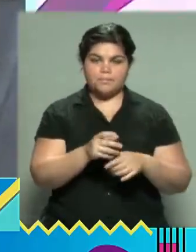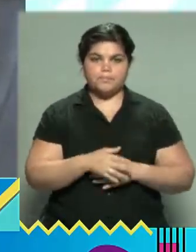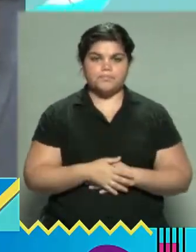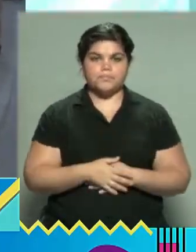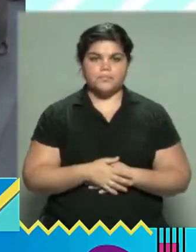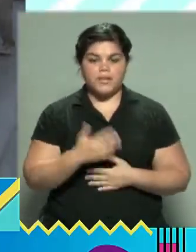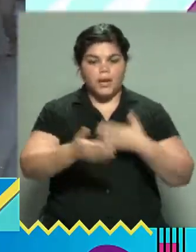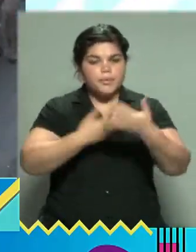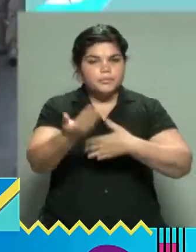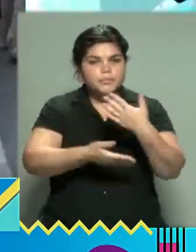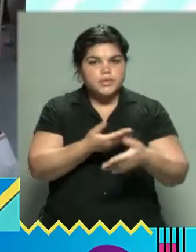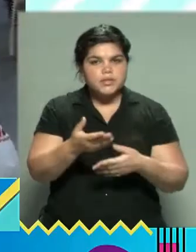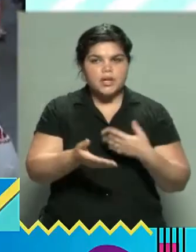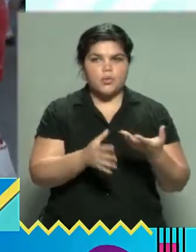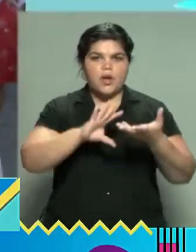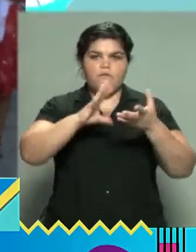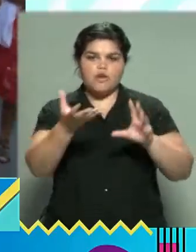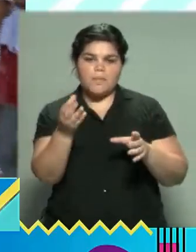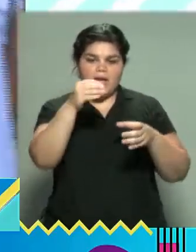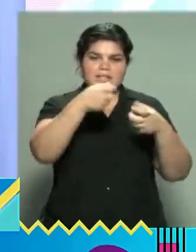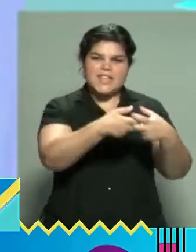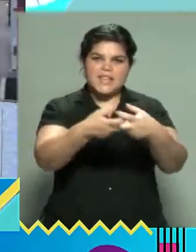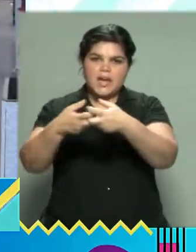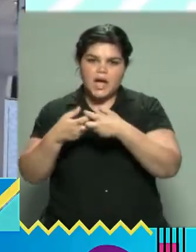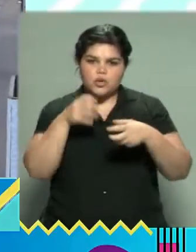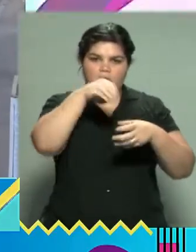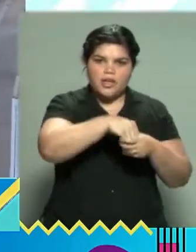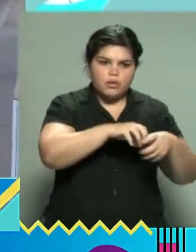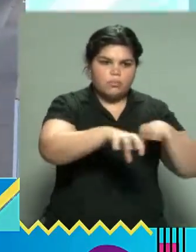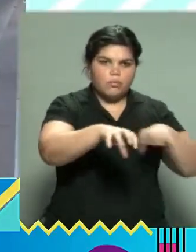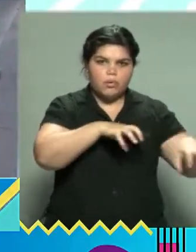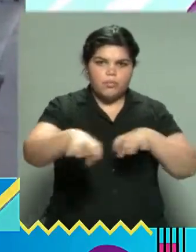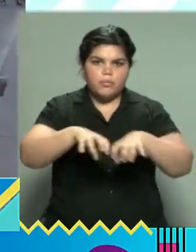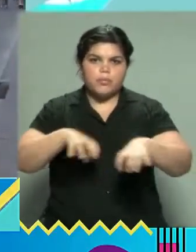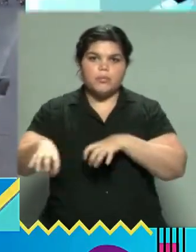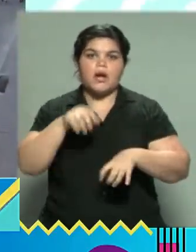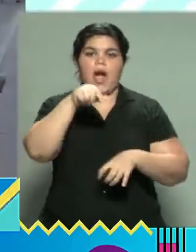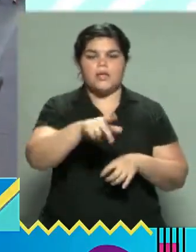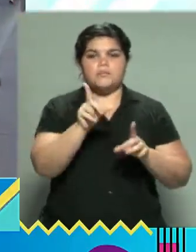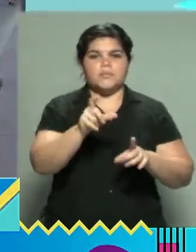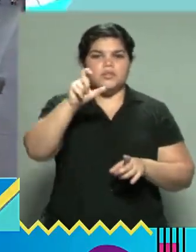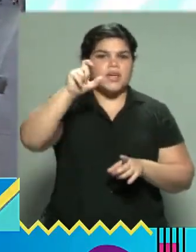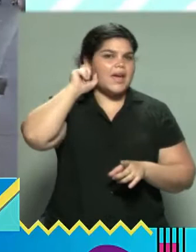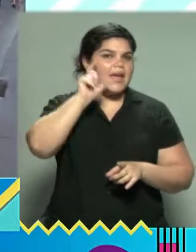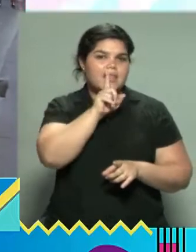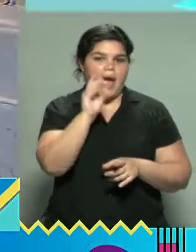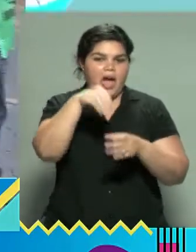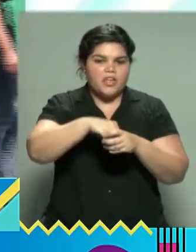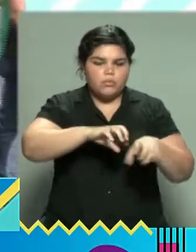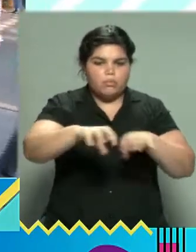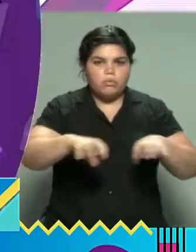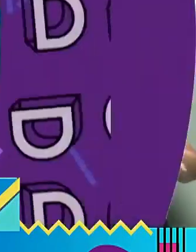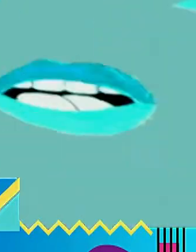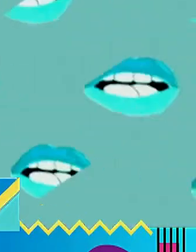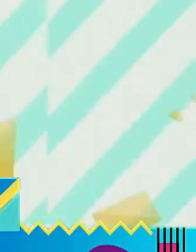a generar un quiebre hacia adentro de los mismos sindicatos, sobre todo dentro del triunvirato de la CGT. ¿Qué análisis hacen de todo